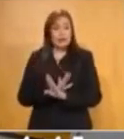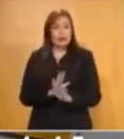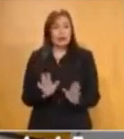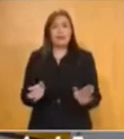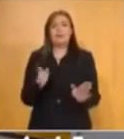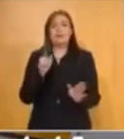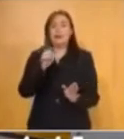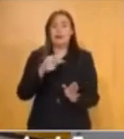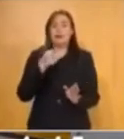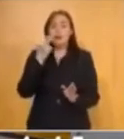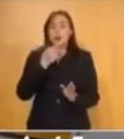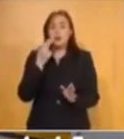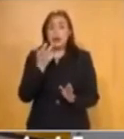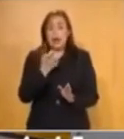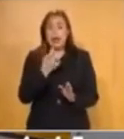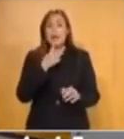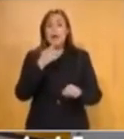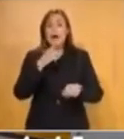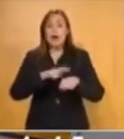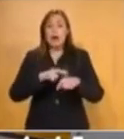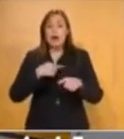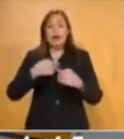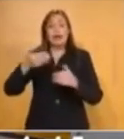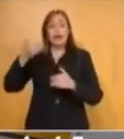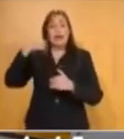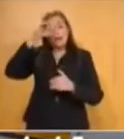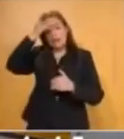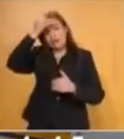a utilizar el vocabulario que aprendiste sobre los